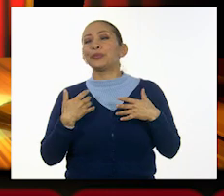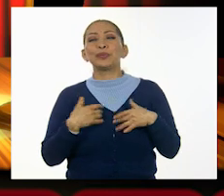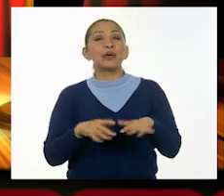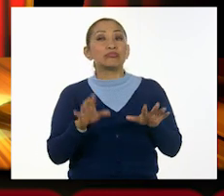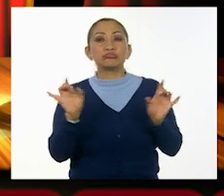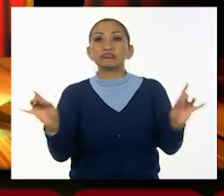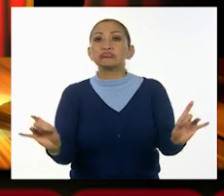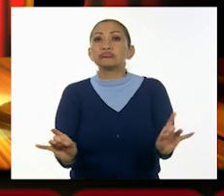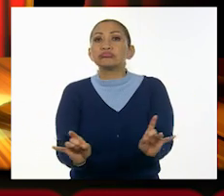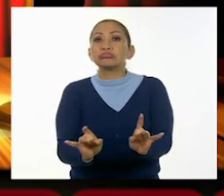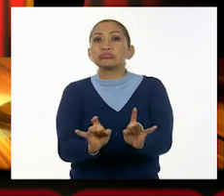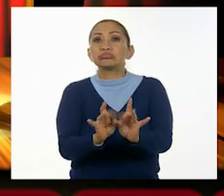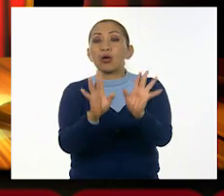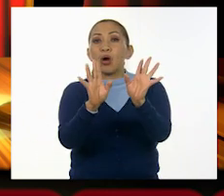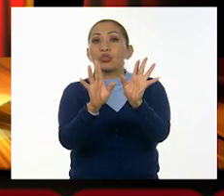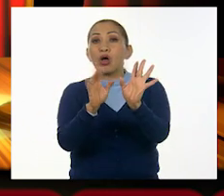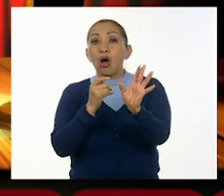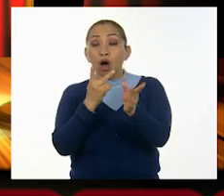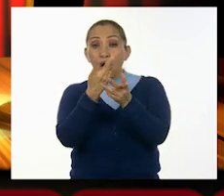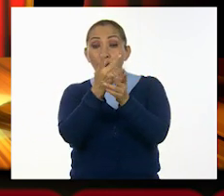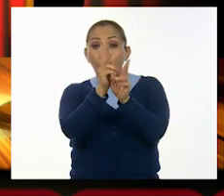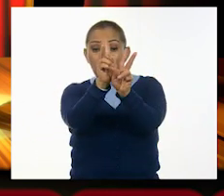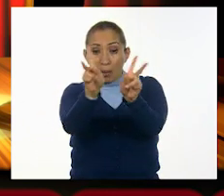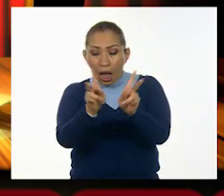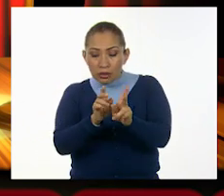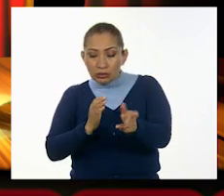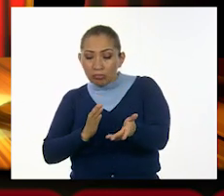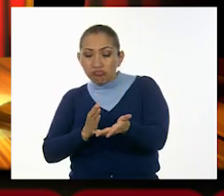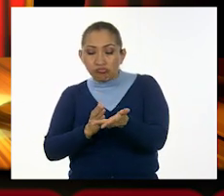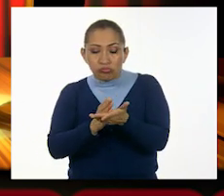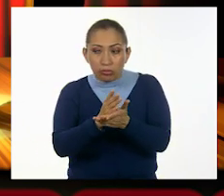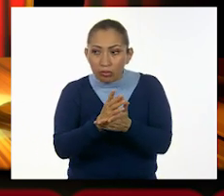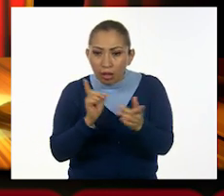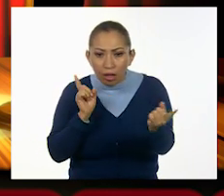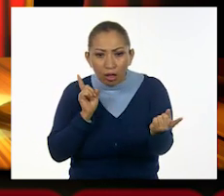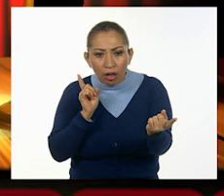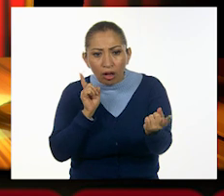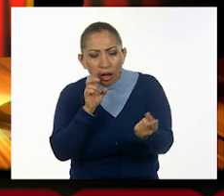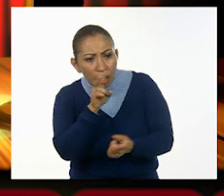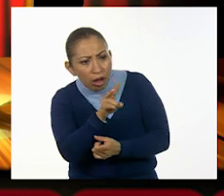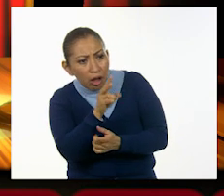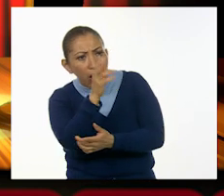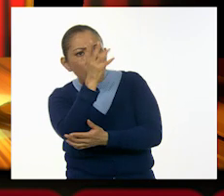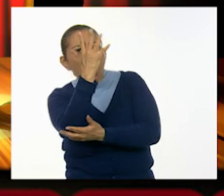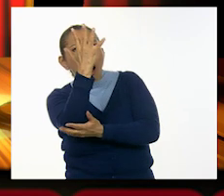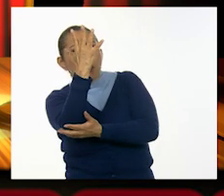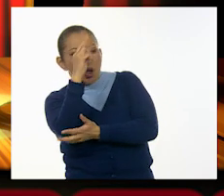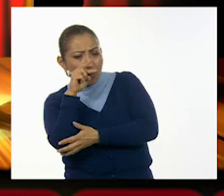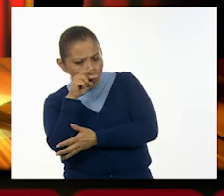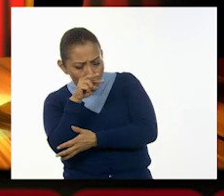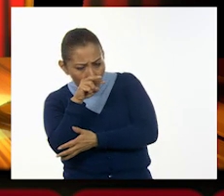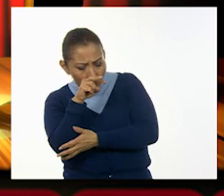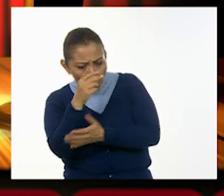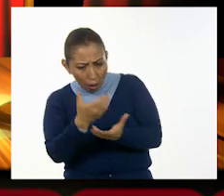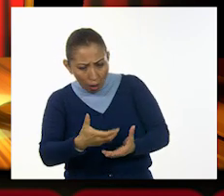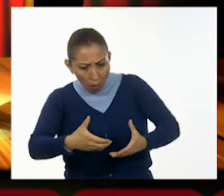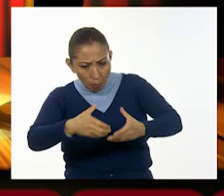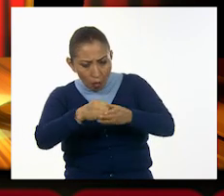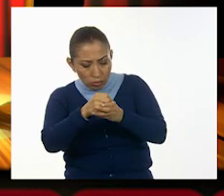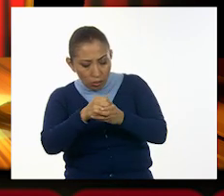De pronto, al cruzar la plaza, me encontré con un árbol y al pie del árbol con una